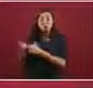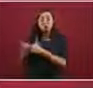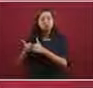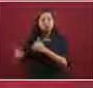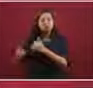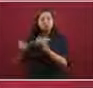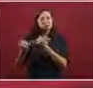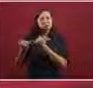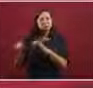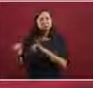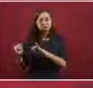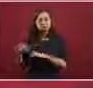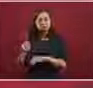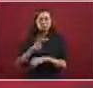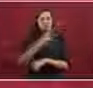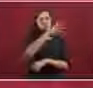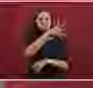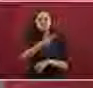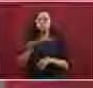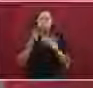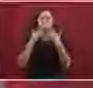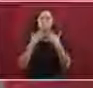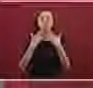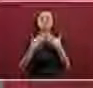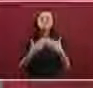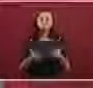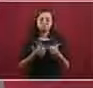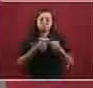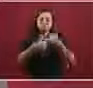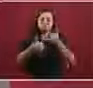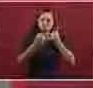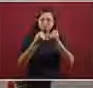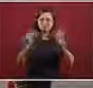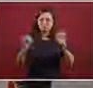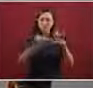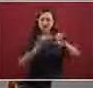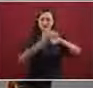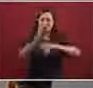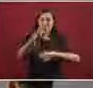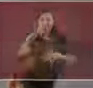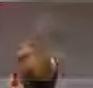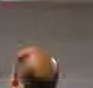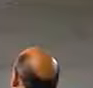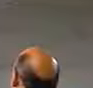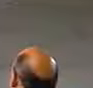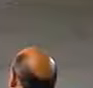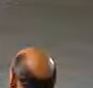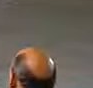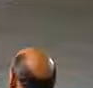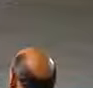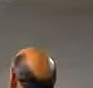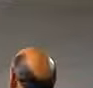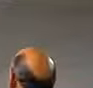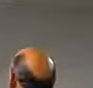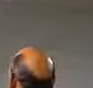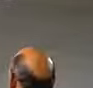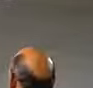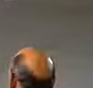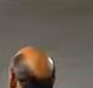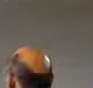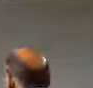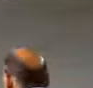autonomía de los poderes. En los estados sigue siendo el titular del